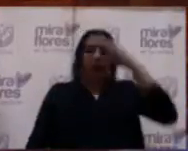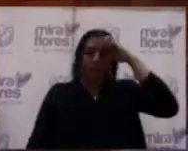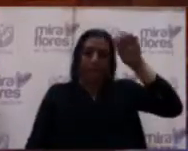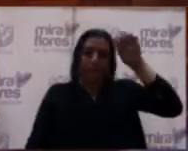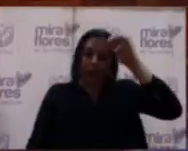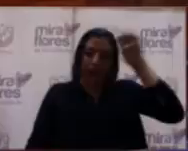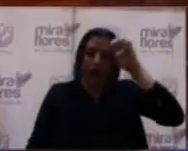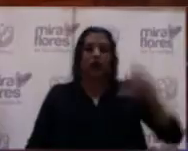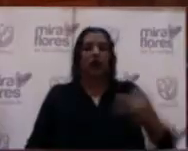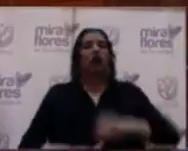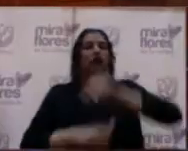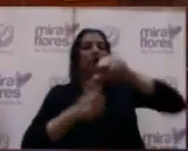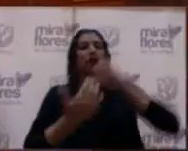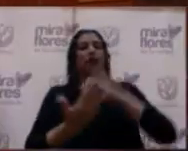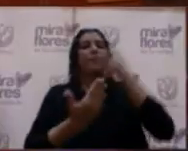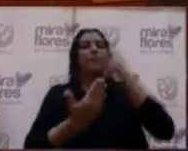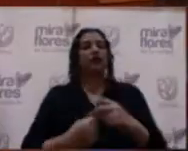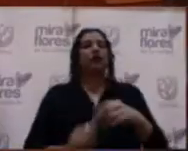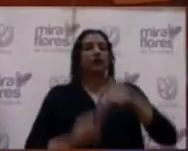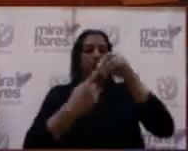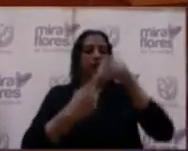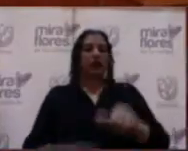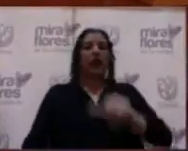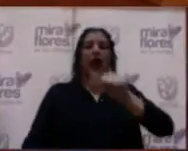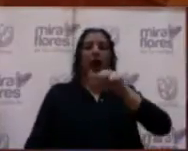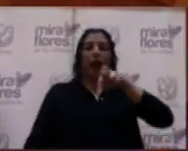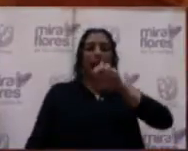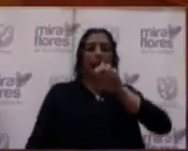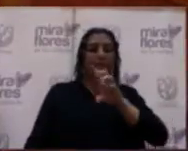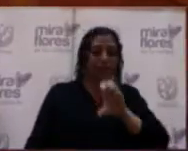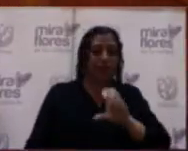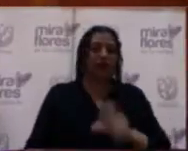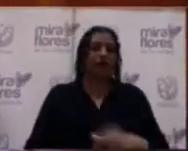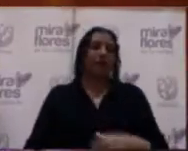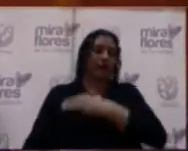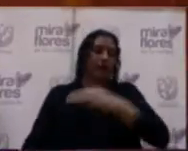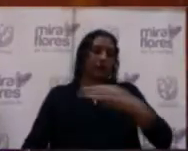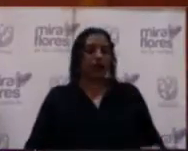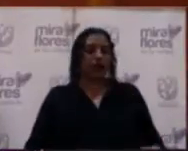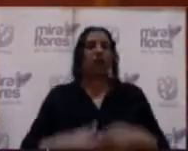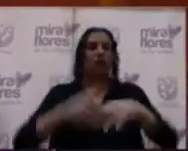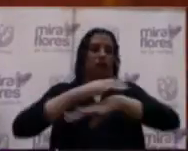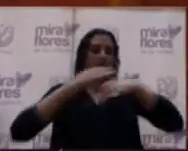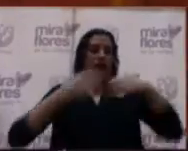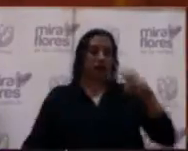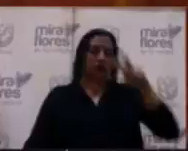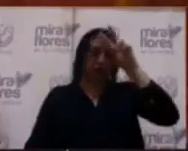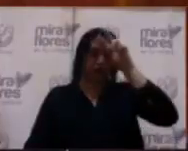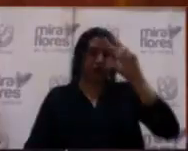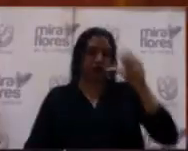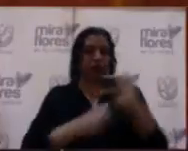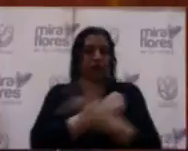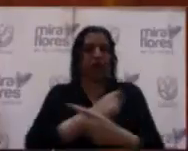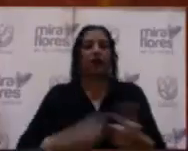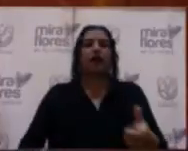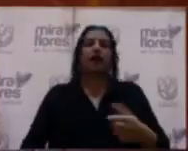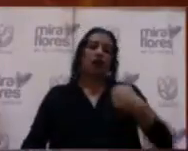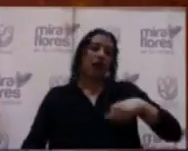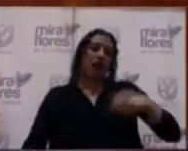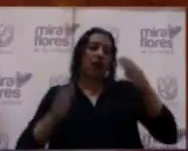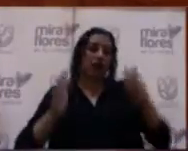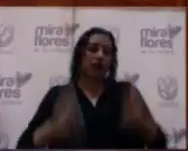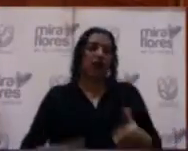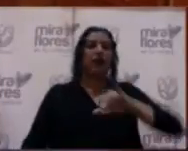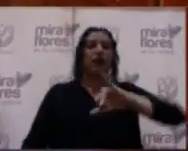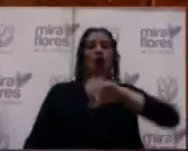coordinador ejecutivo del Proyecto Especial del Perú, APEC, del Ministerio de Relaciones Exteriores. Señor Jorge Muñoz Wells, alcalde